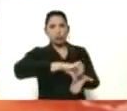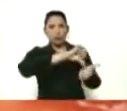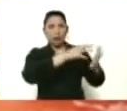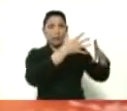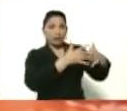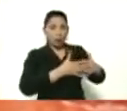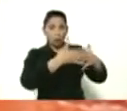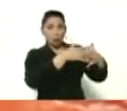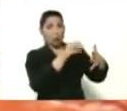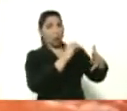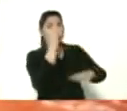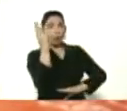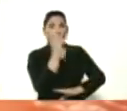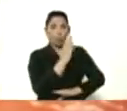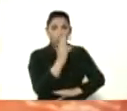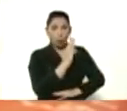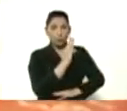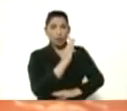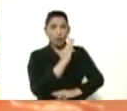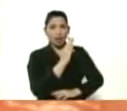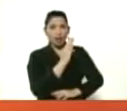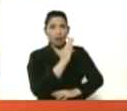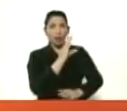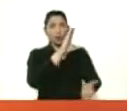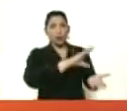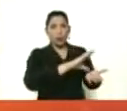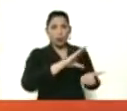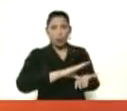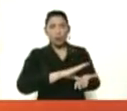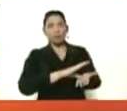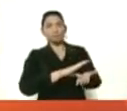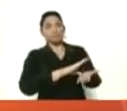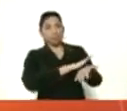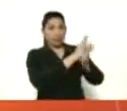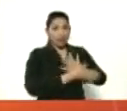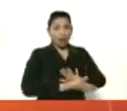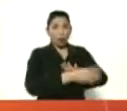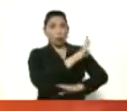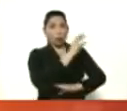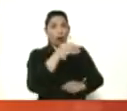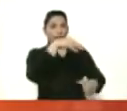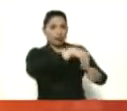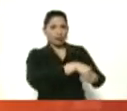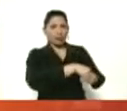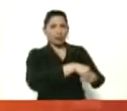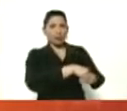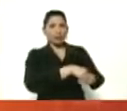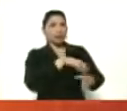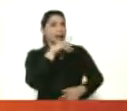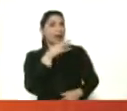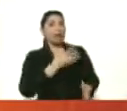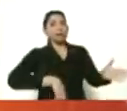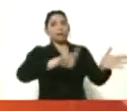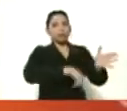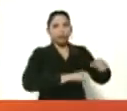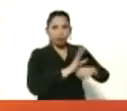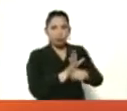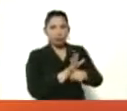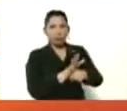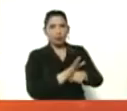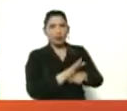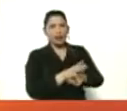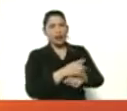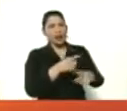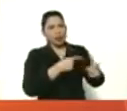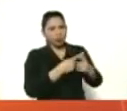Unidos o en Colombia, acabar con la cuarentena, cuando se habla de un posible rebrote de coronavirus. Ahí me gustaría, y